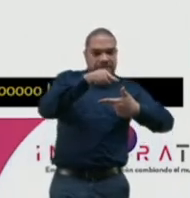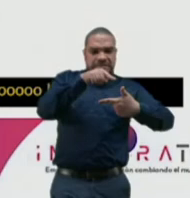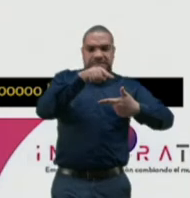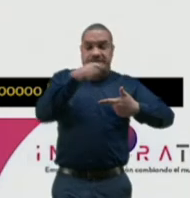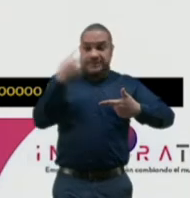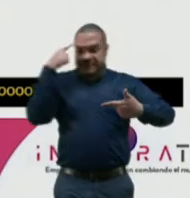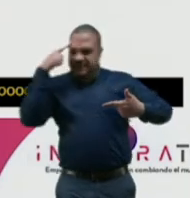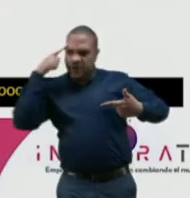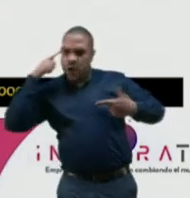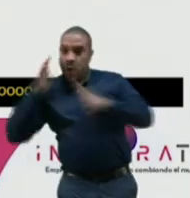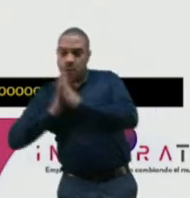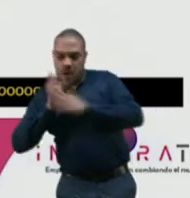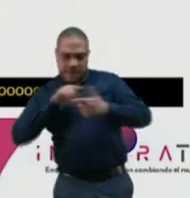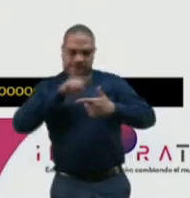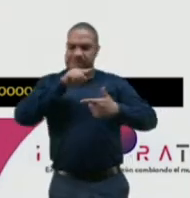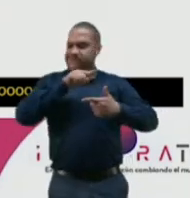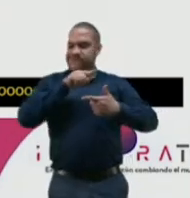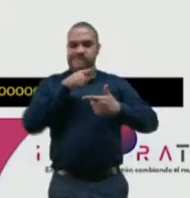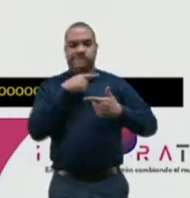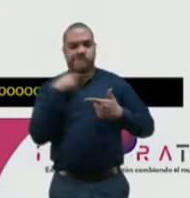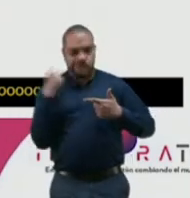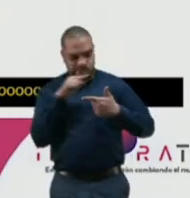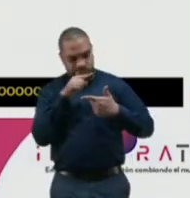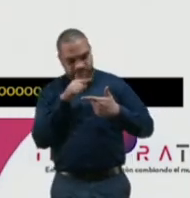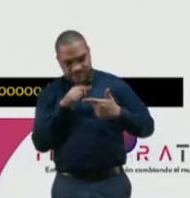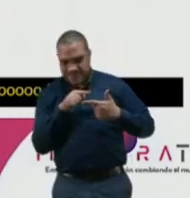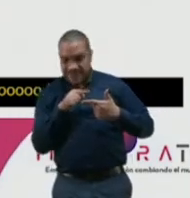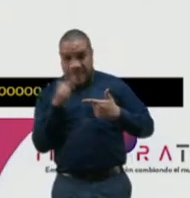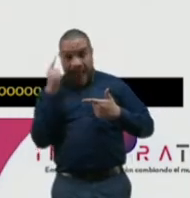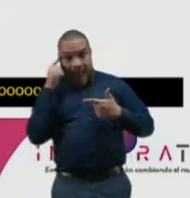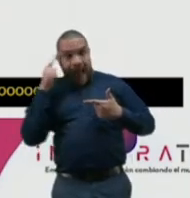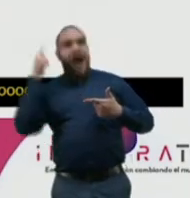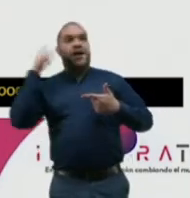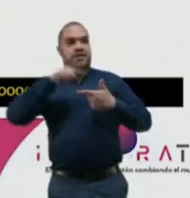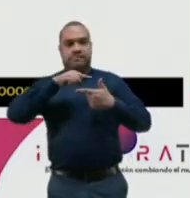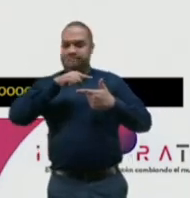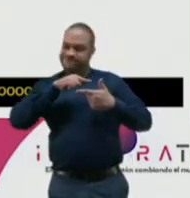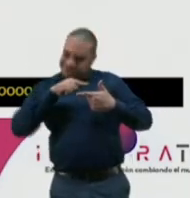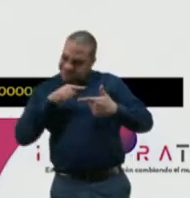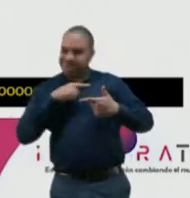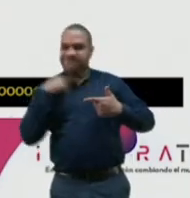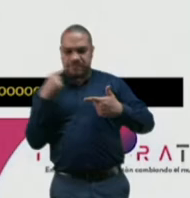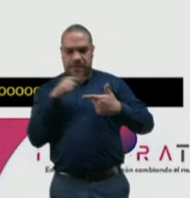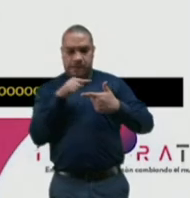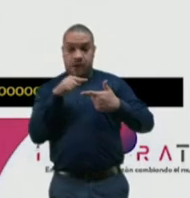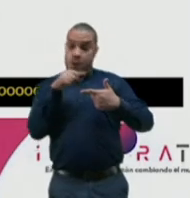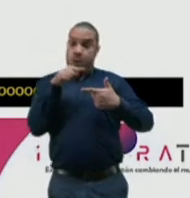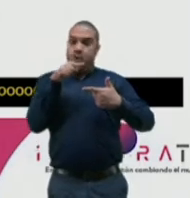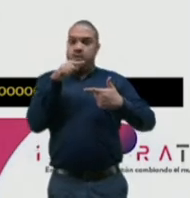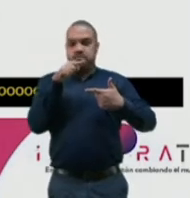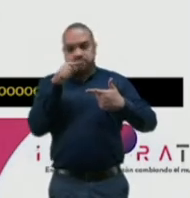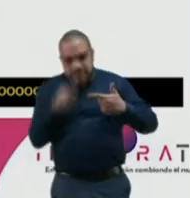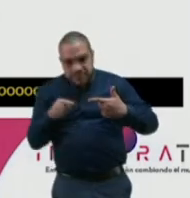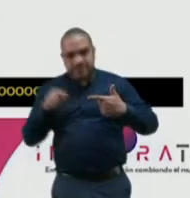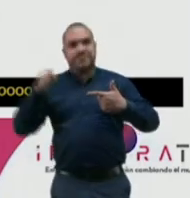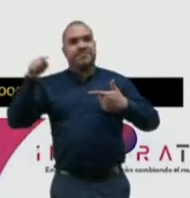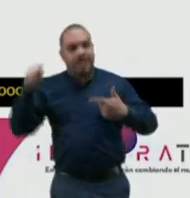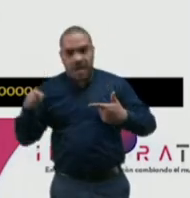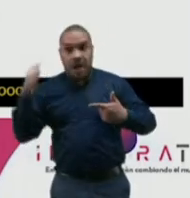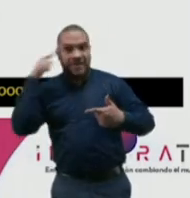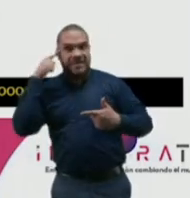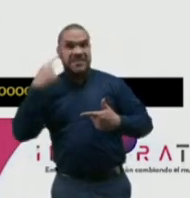funcionan. Creen otra y no funciona. Crean y funciona y después funciona un rato, pero después no lo usan. Y así es